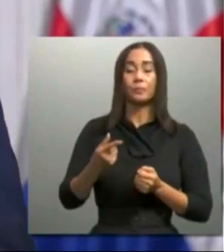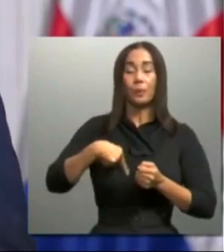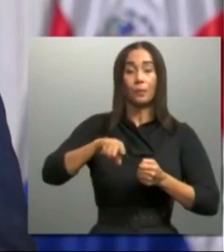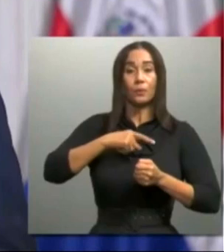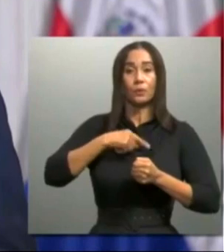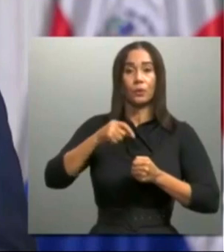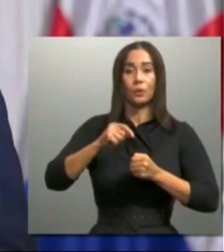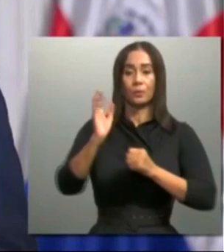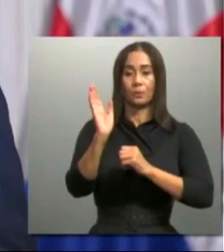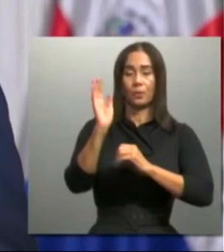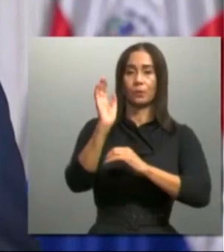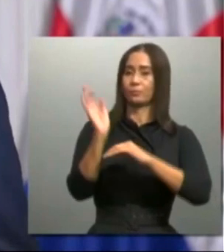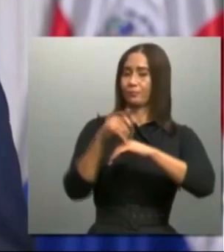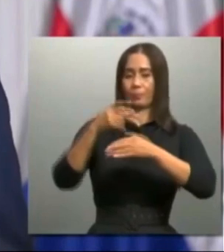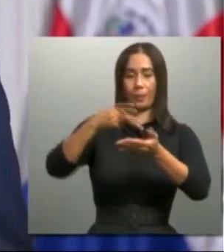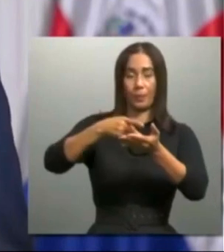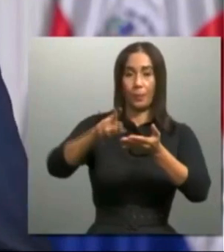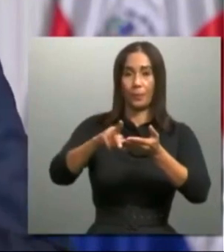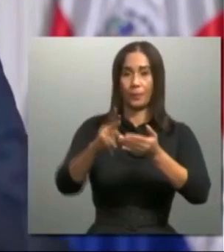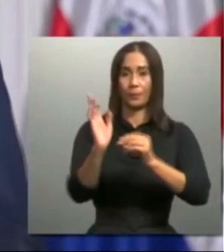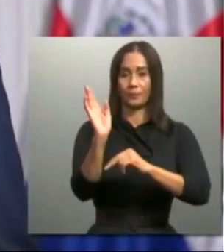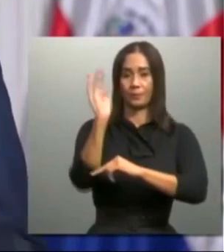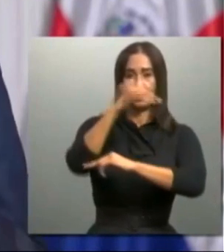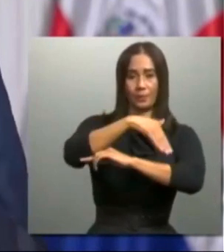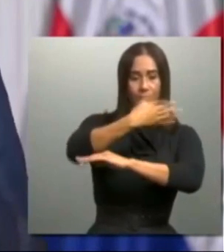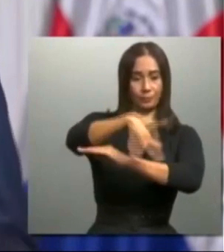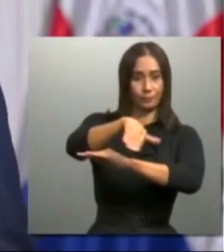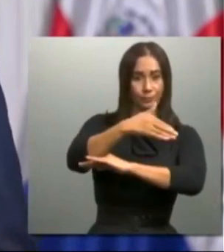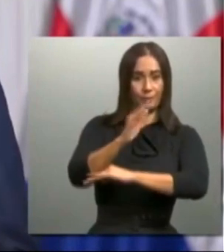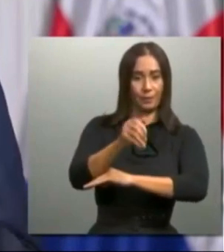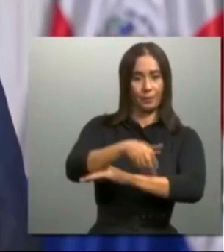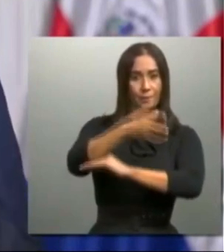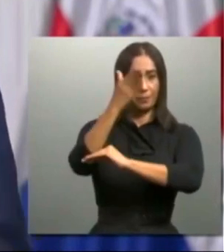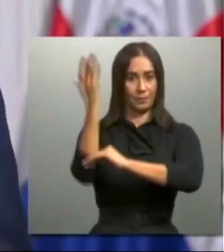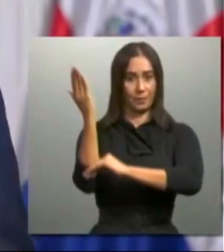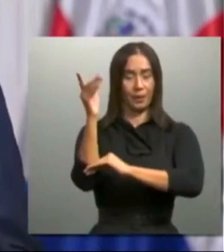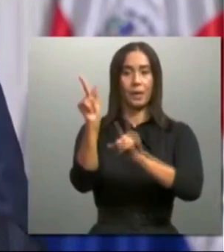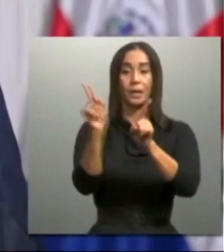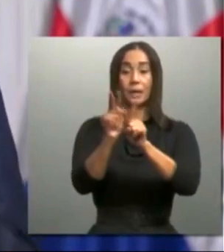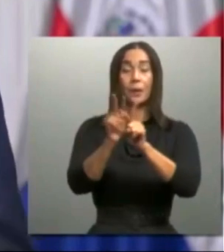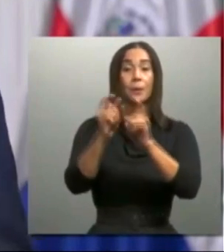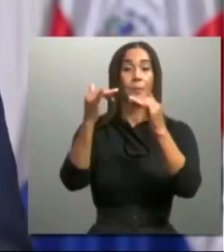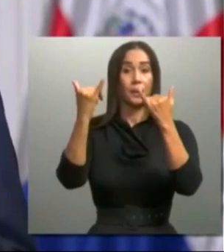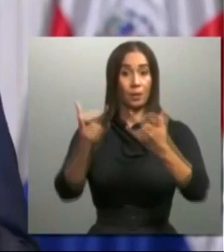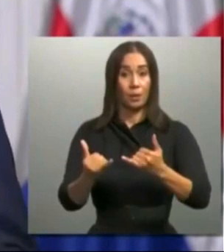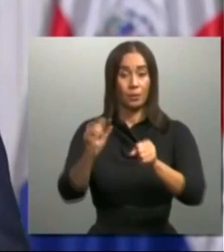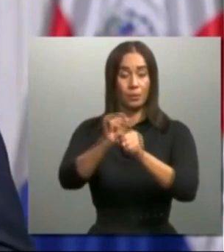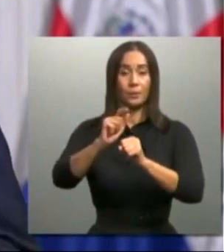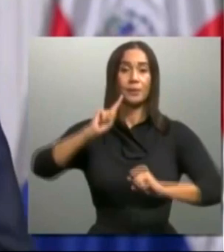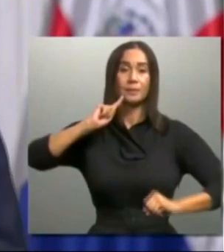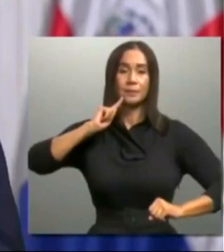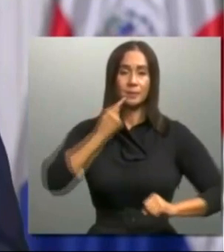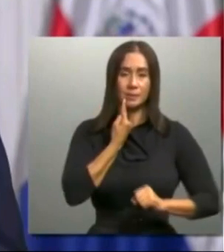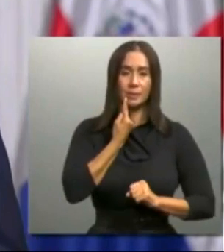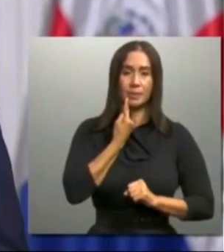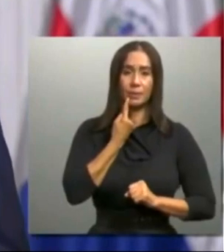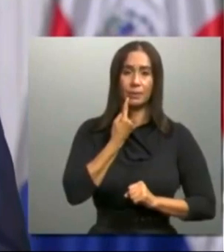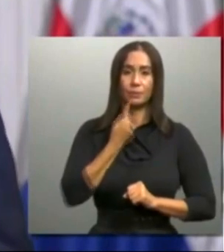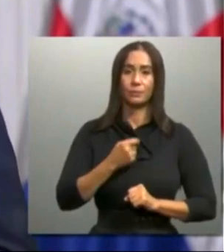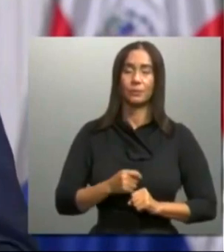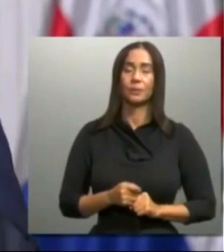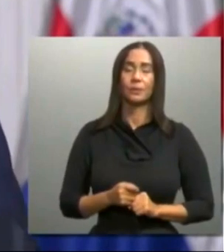pedido el expresidente Leonel Fernández, que fue de lo que hizo una oposición a Punta Catalina, yo entiendo que